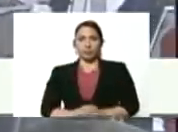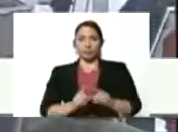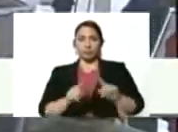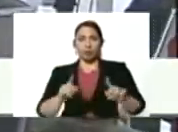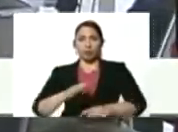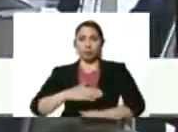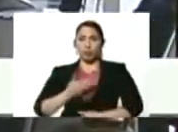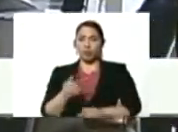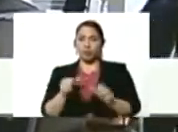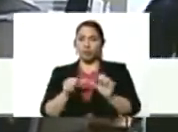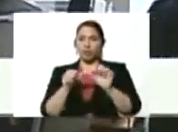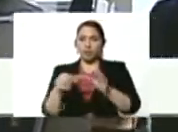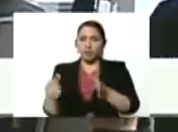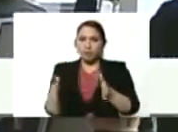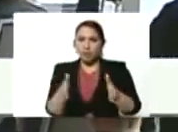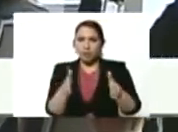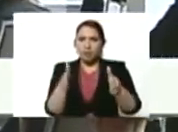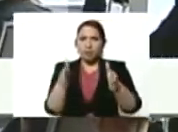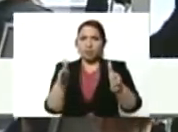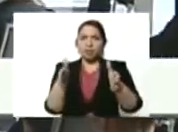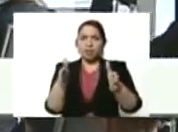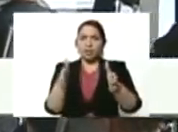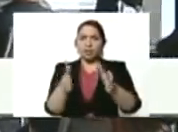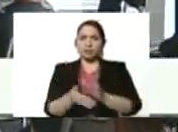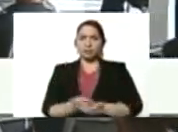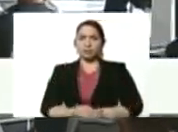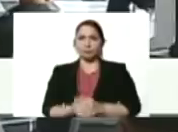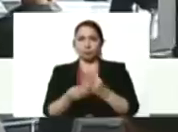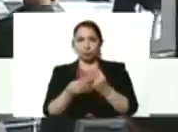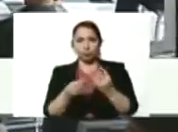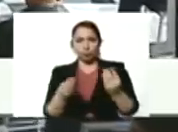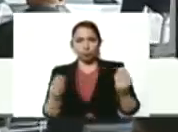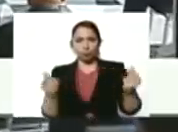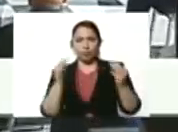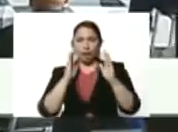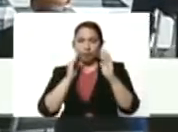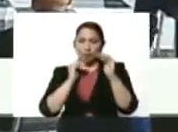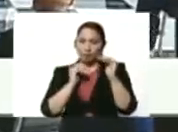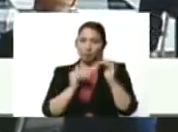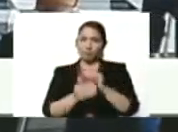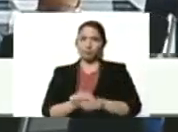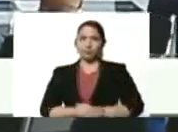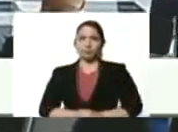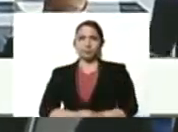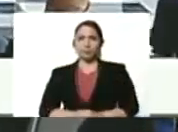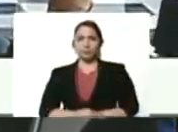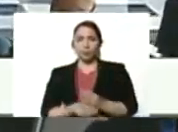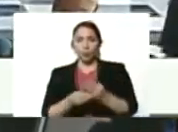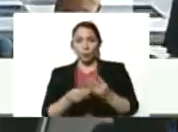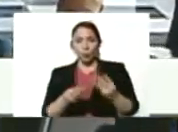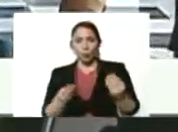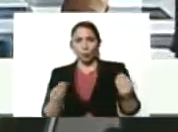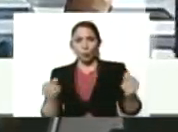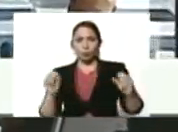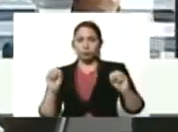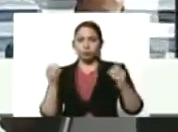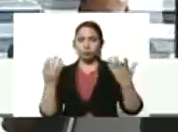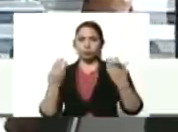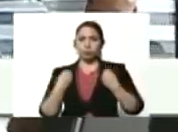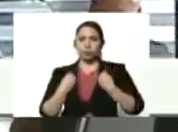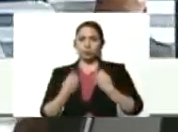poder seguir por la senda de sanar, atender, curar y salvar